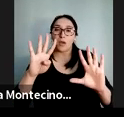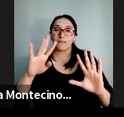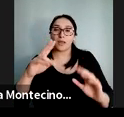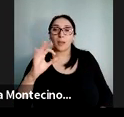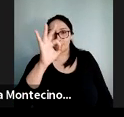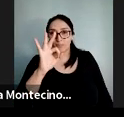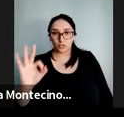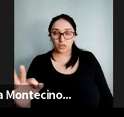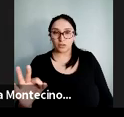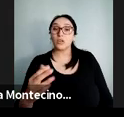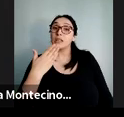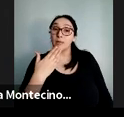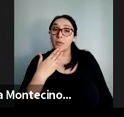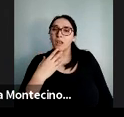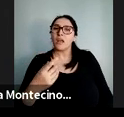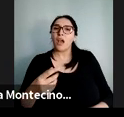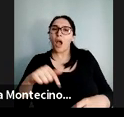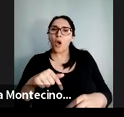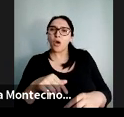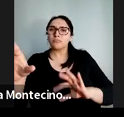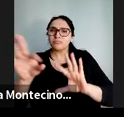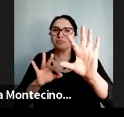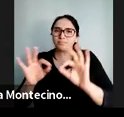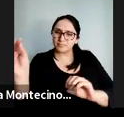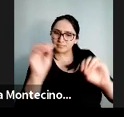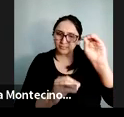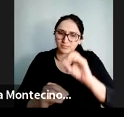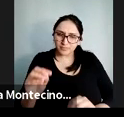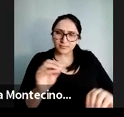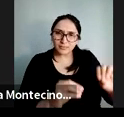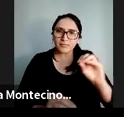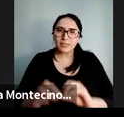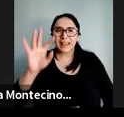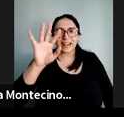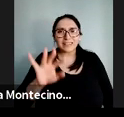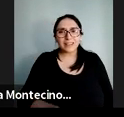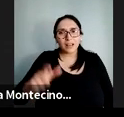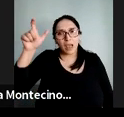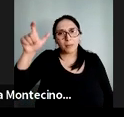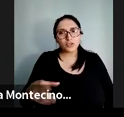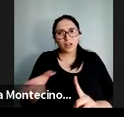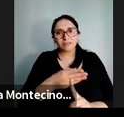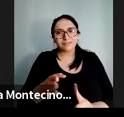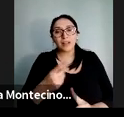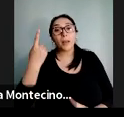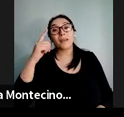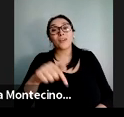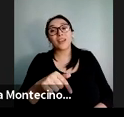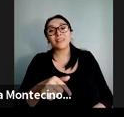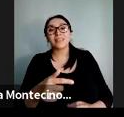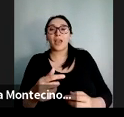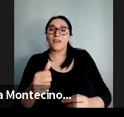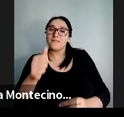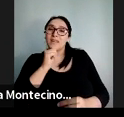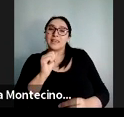cabe destacar que se ingresaron muchas descripciones específicas de atacantes dentro de esta encuesta, pero como este es un informe preliminar que lanzamos respecto a